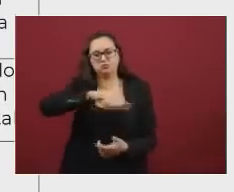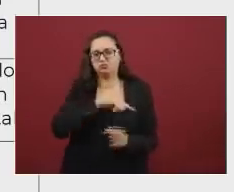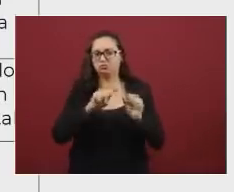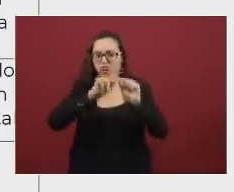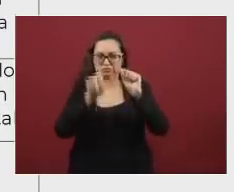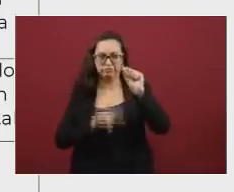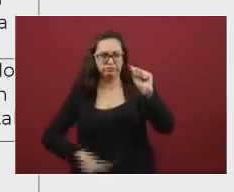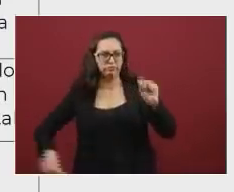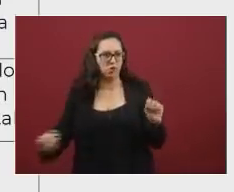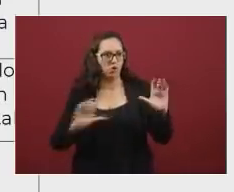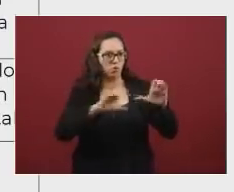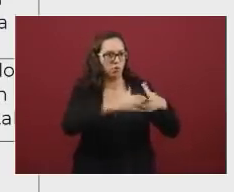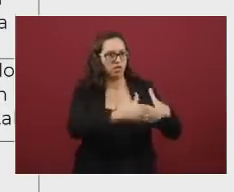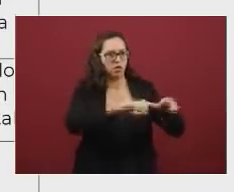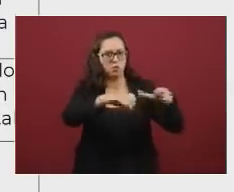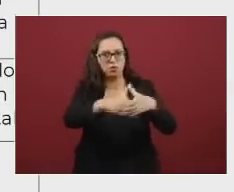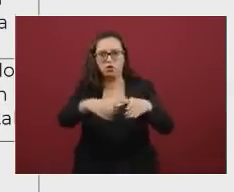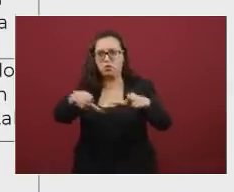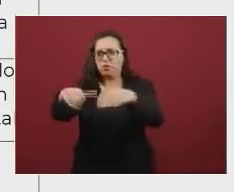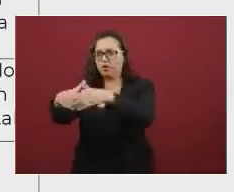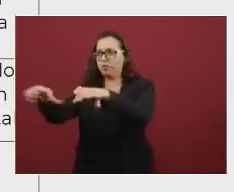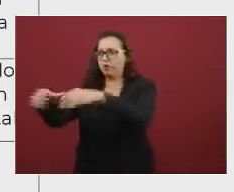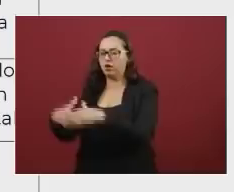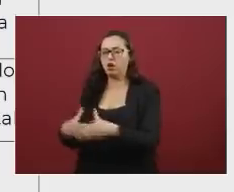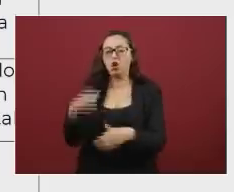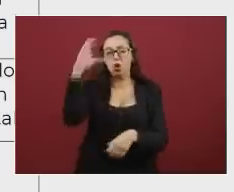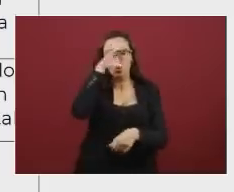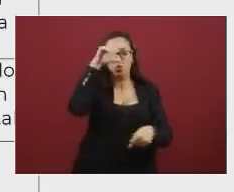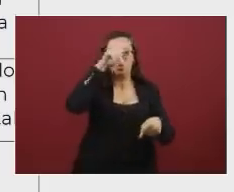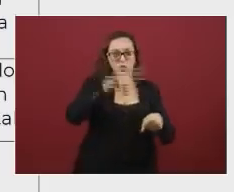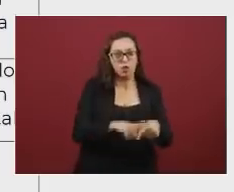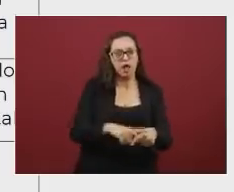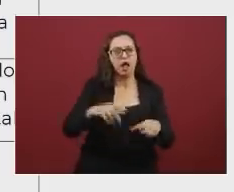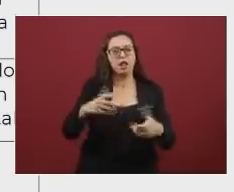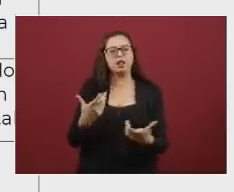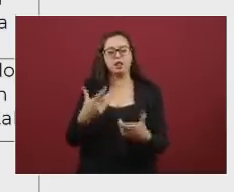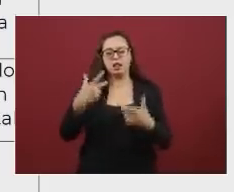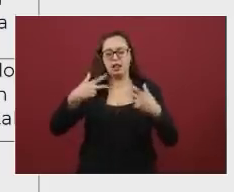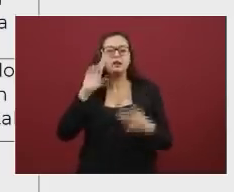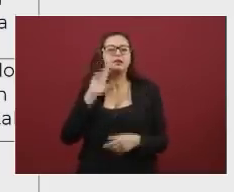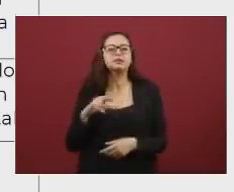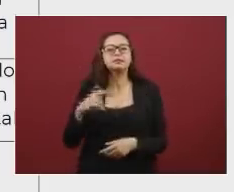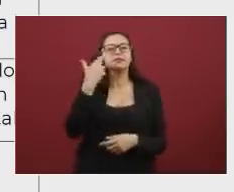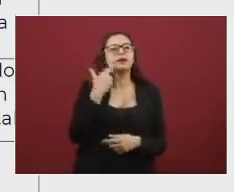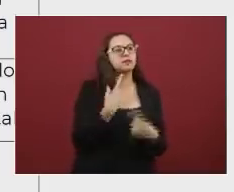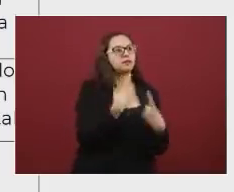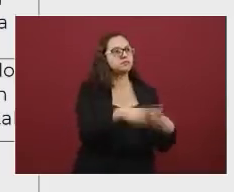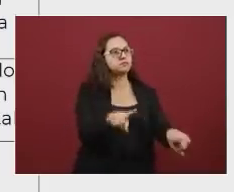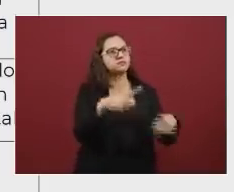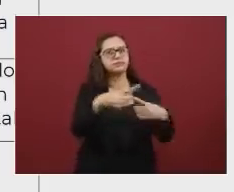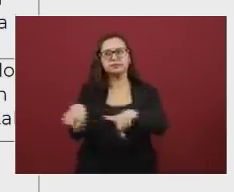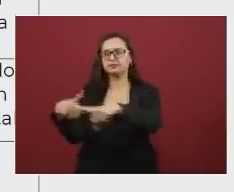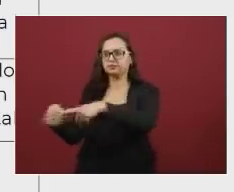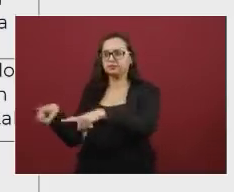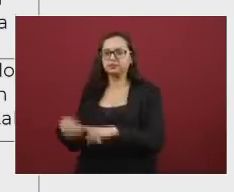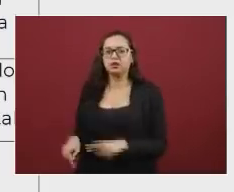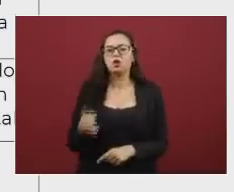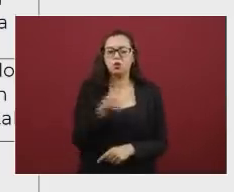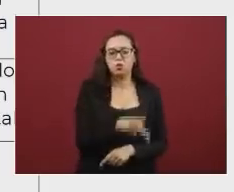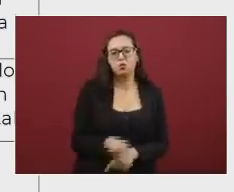regionalizado, pero también pluricultural y pluriétnico, para apoyar el desarrollo de los